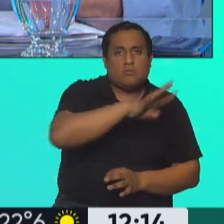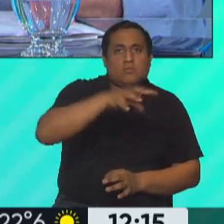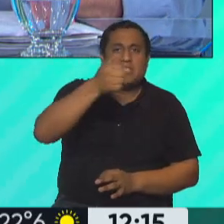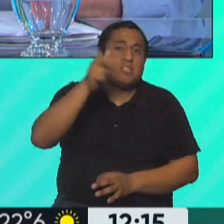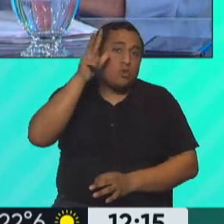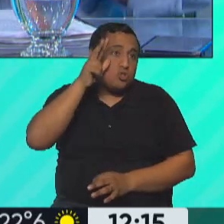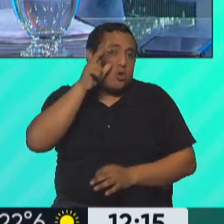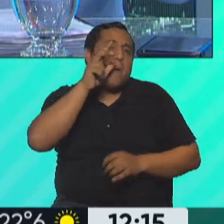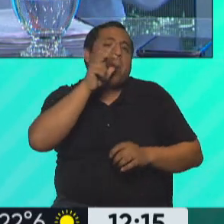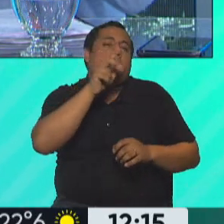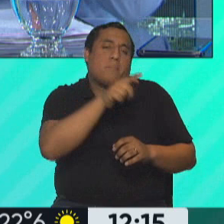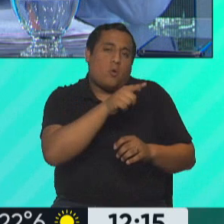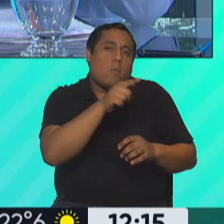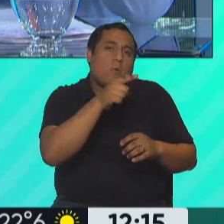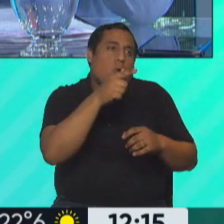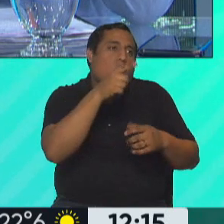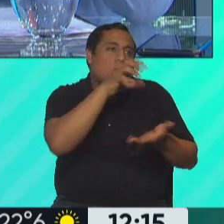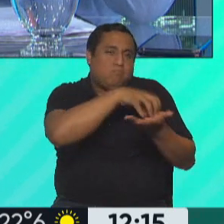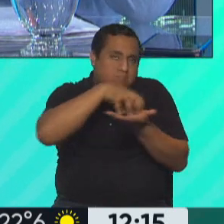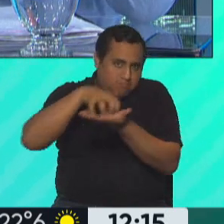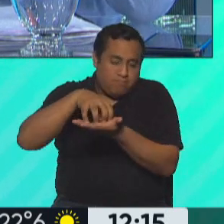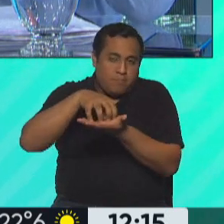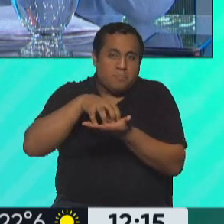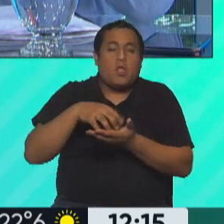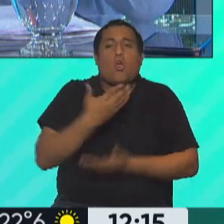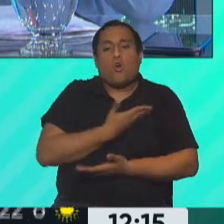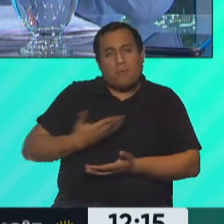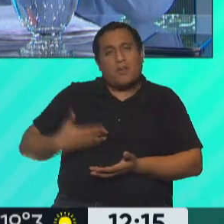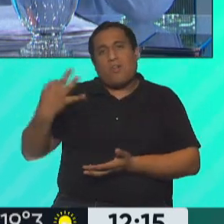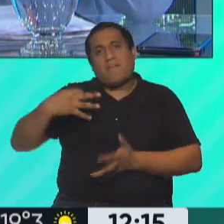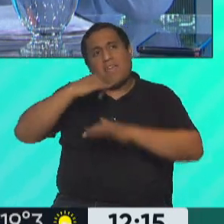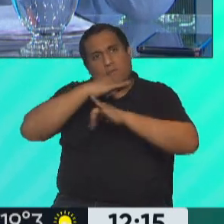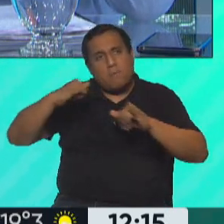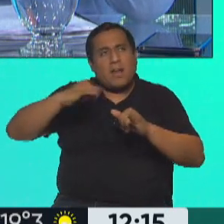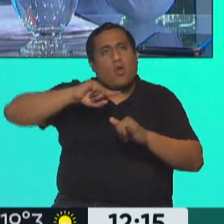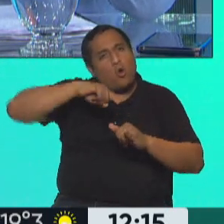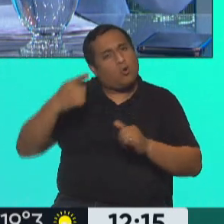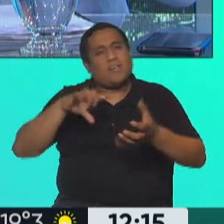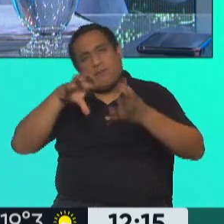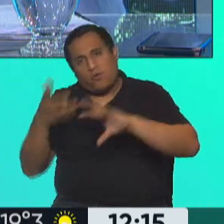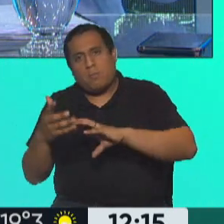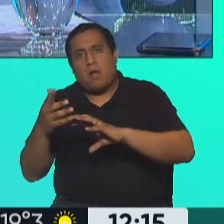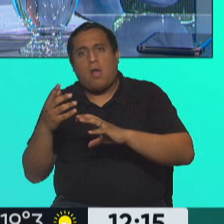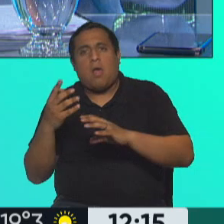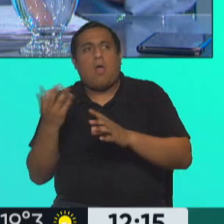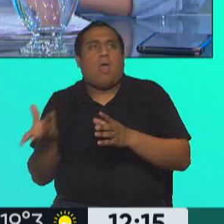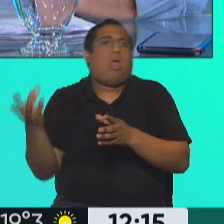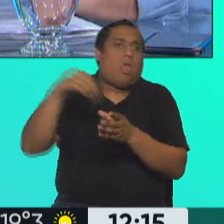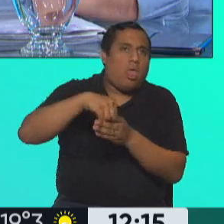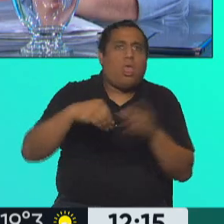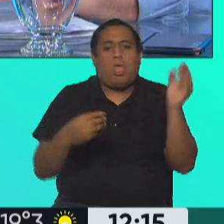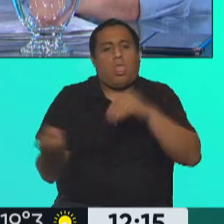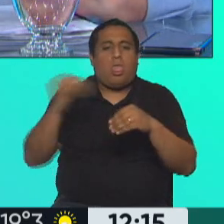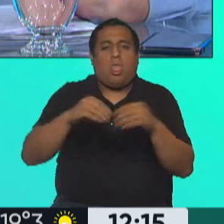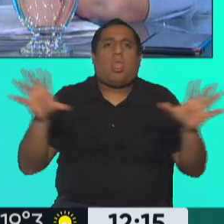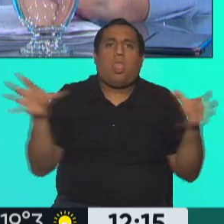12.468 personas jurídicas. Acá el gobierno debería informar de otra manera. Debería desagregar, no poner a todos en la misma